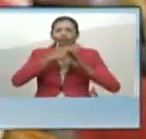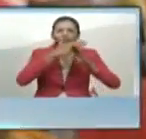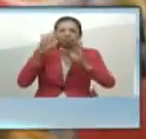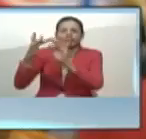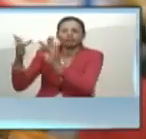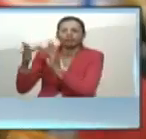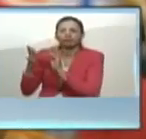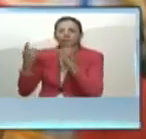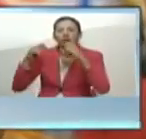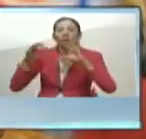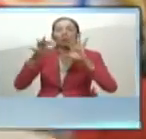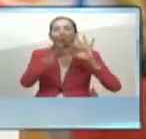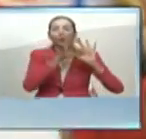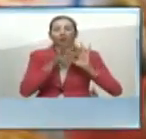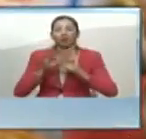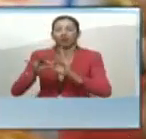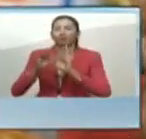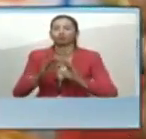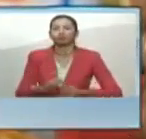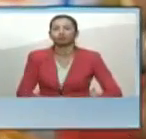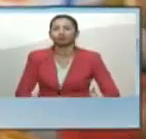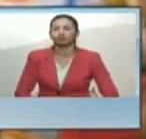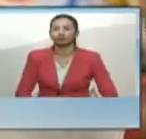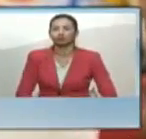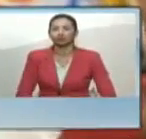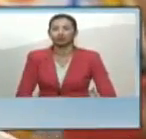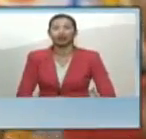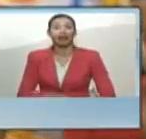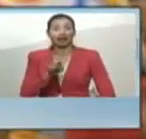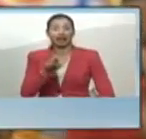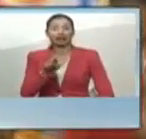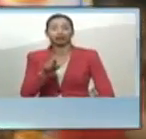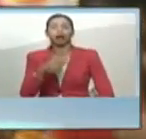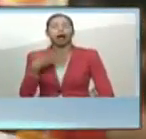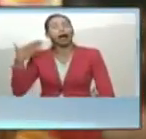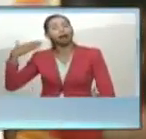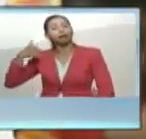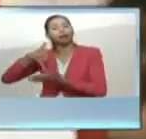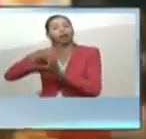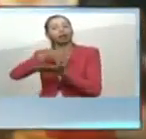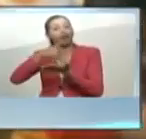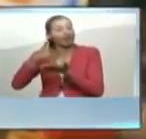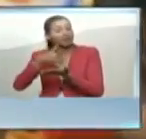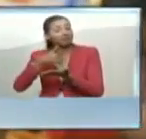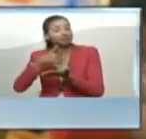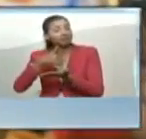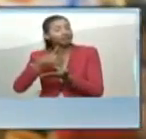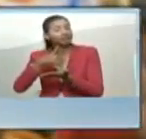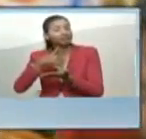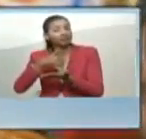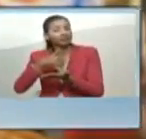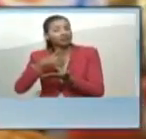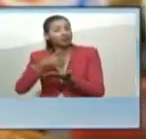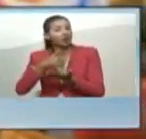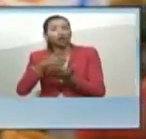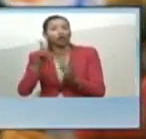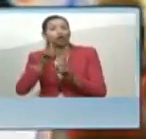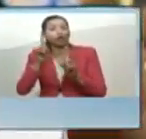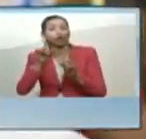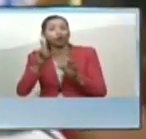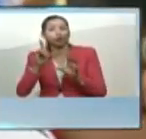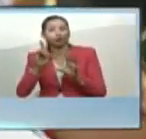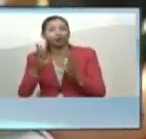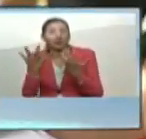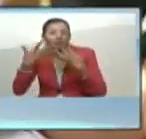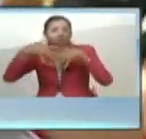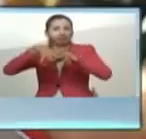unidad democrática. Porque fue una de nuestras debilidades no tener la suficiente altura política de